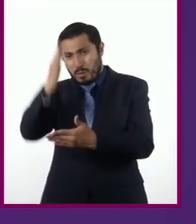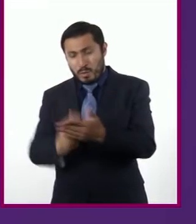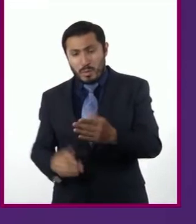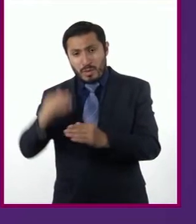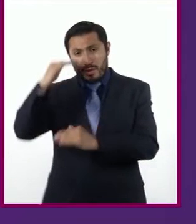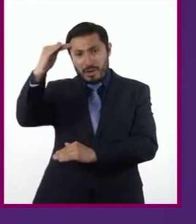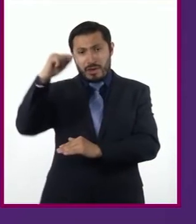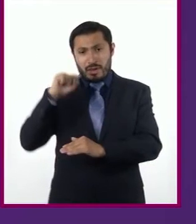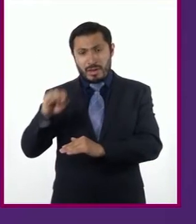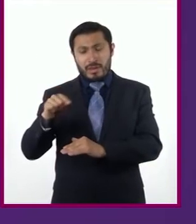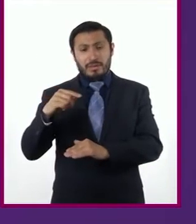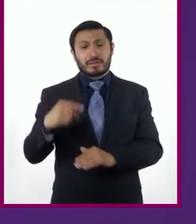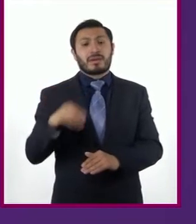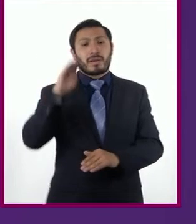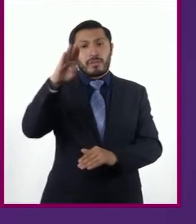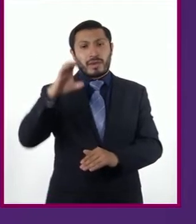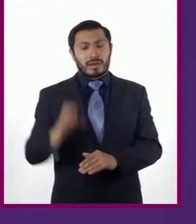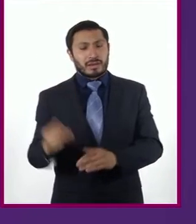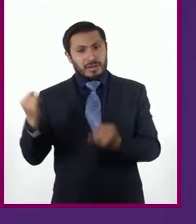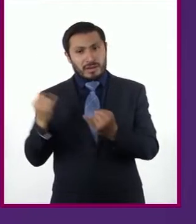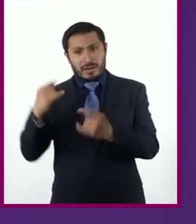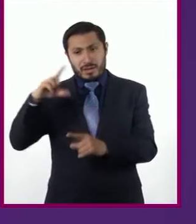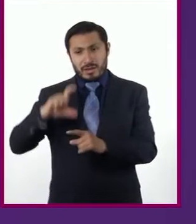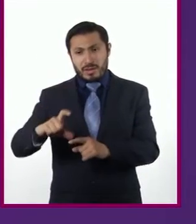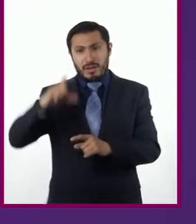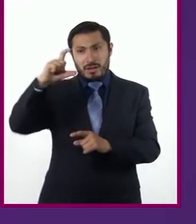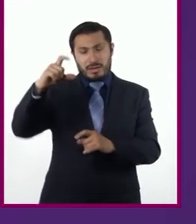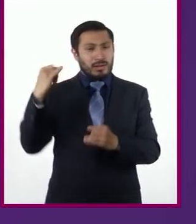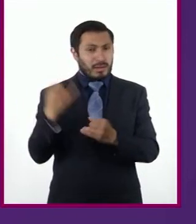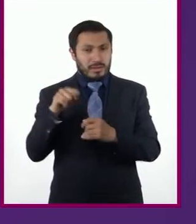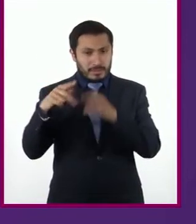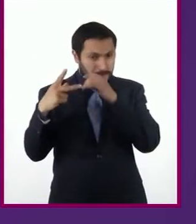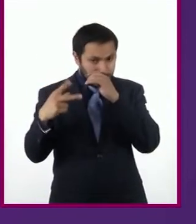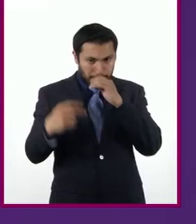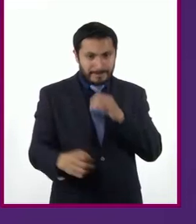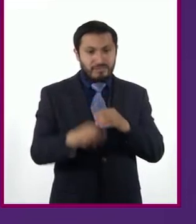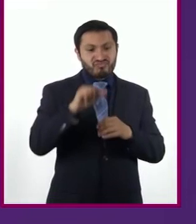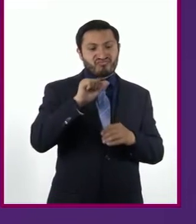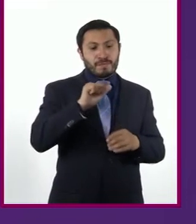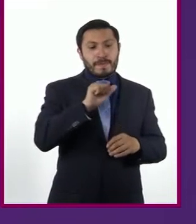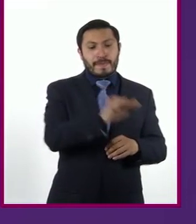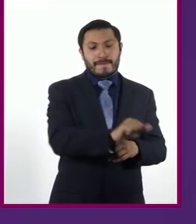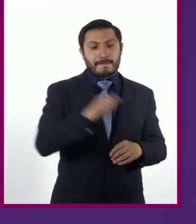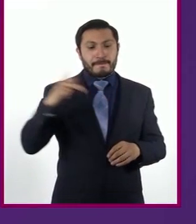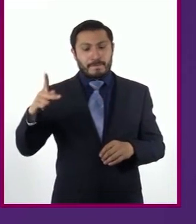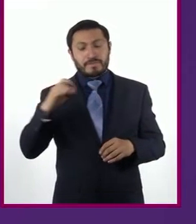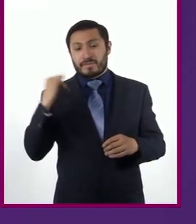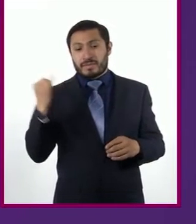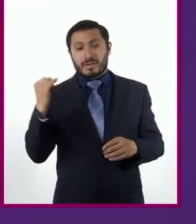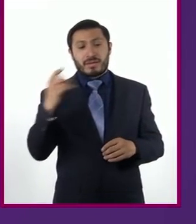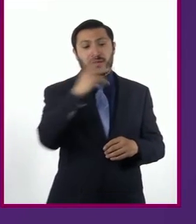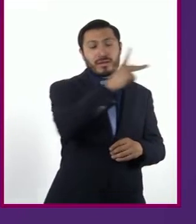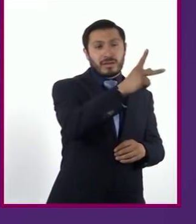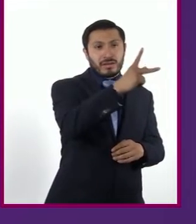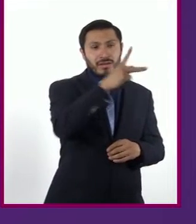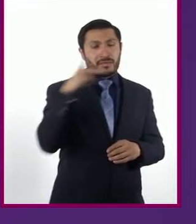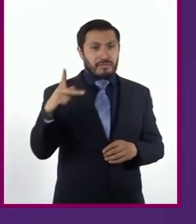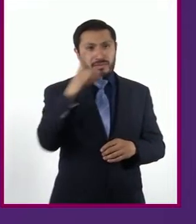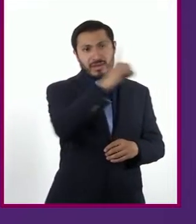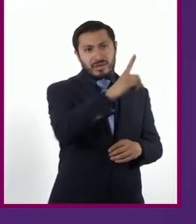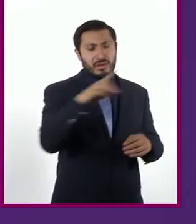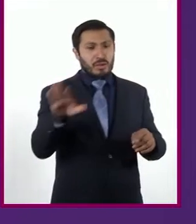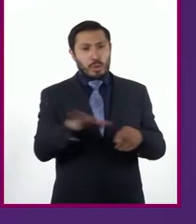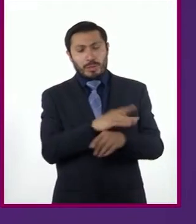divide al segmento BC en partes iguales. El segmento AP es igual a DP porque son lados de un